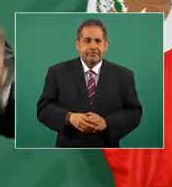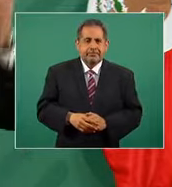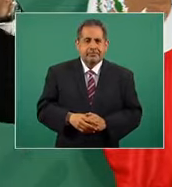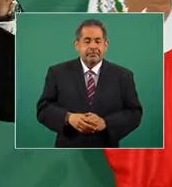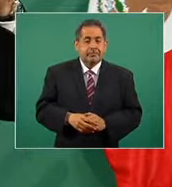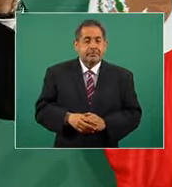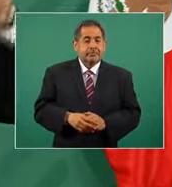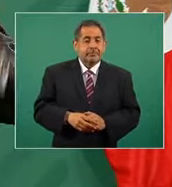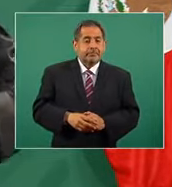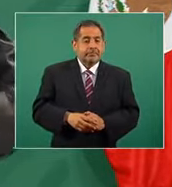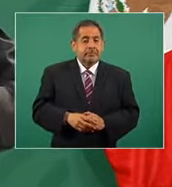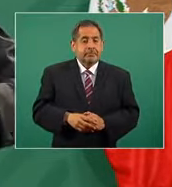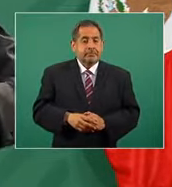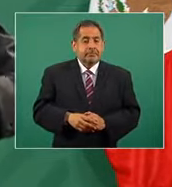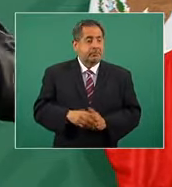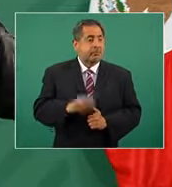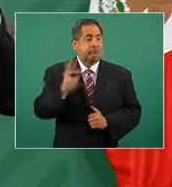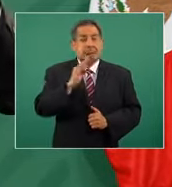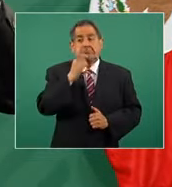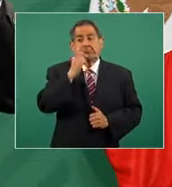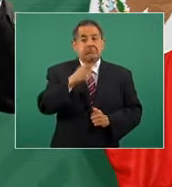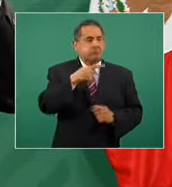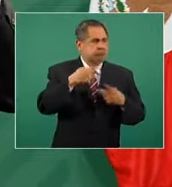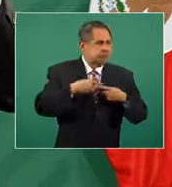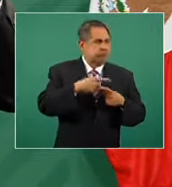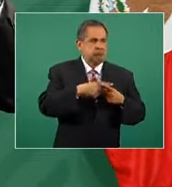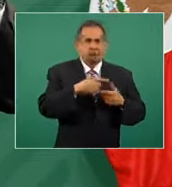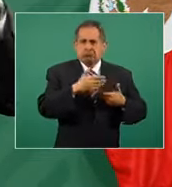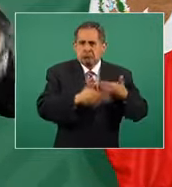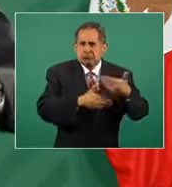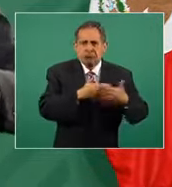supuestamente gente progresista, ¿no?,